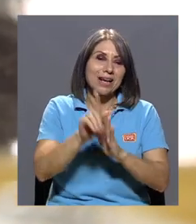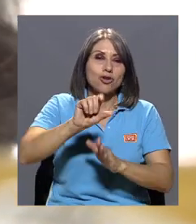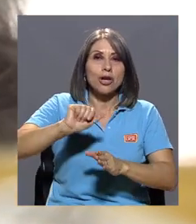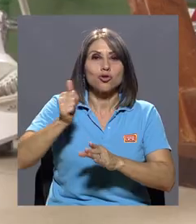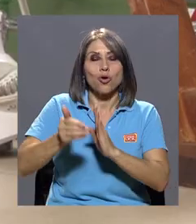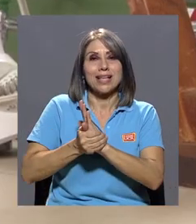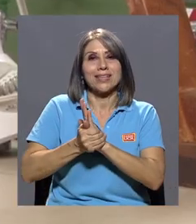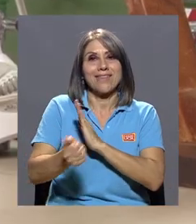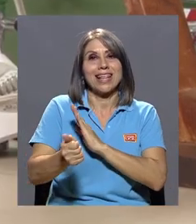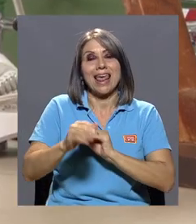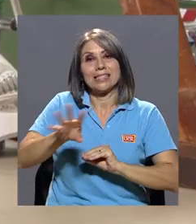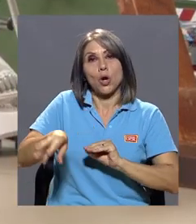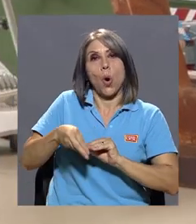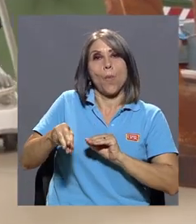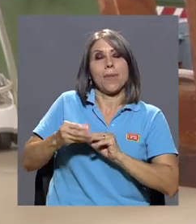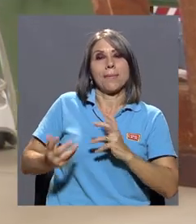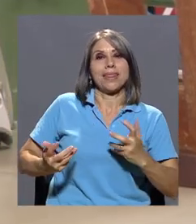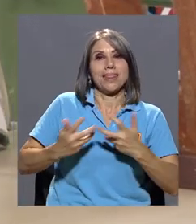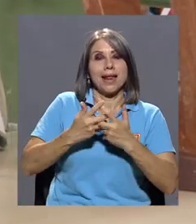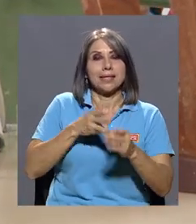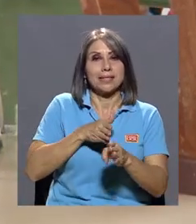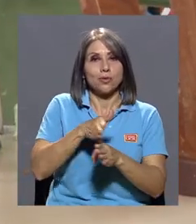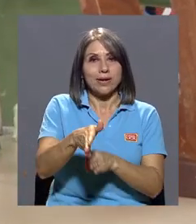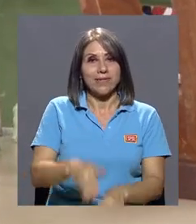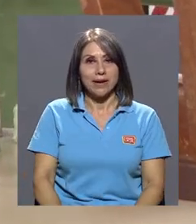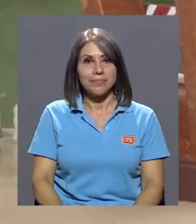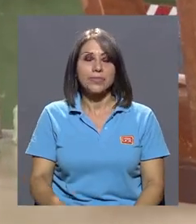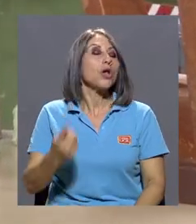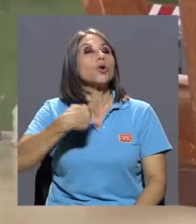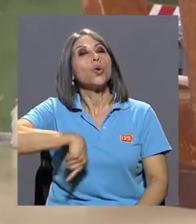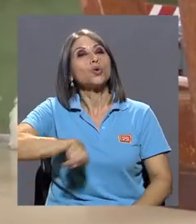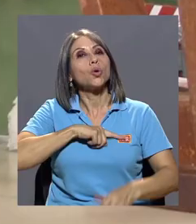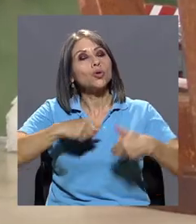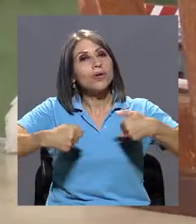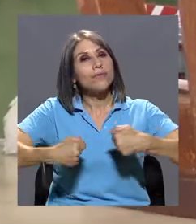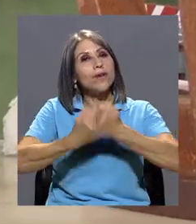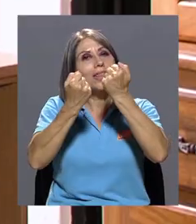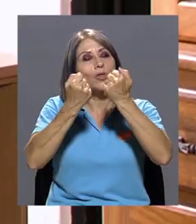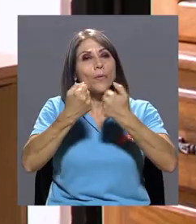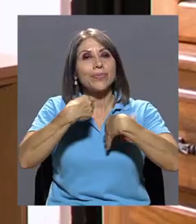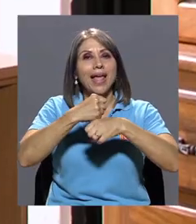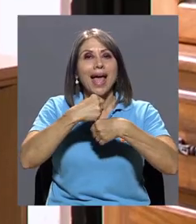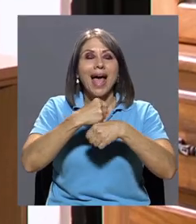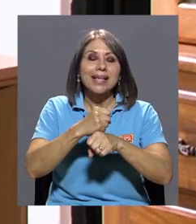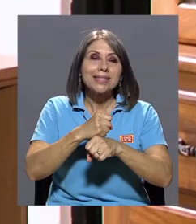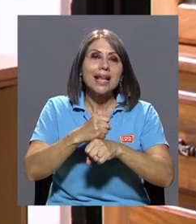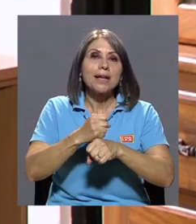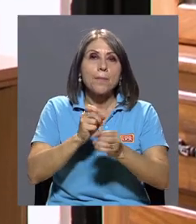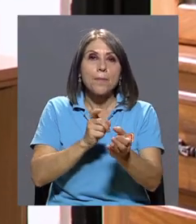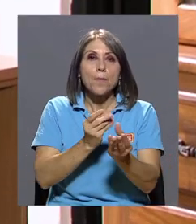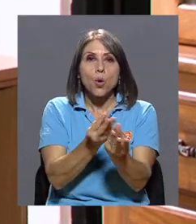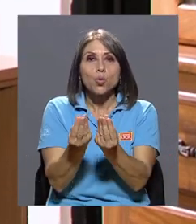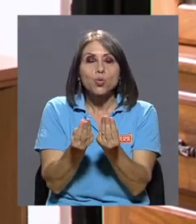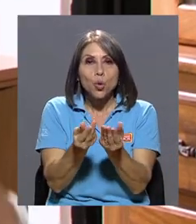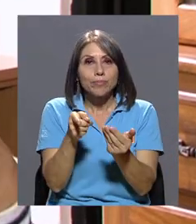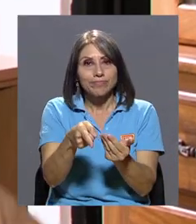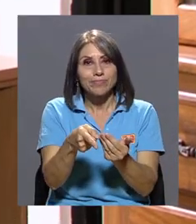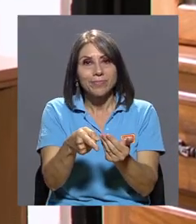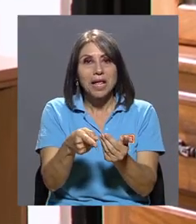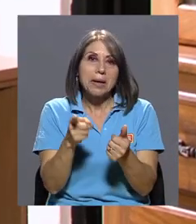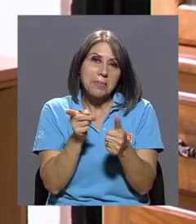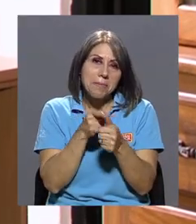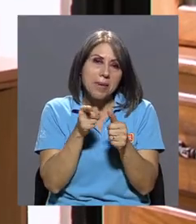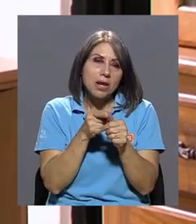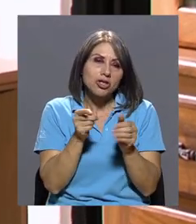habilidades complementarias a su carrera. Nosotros tuvimos el reto de elaborar la formulación del producto, que eso se hace